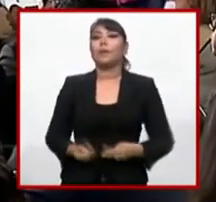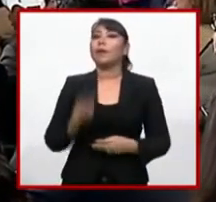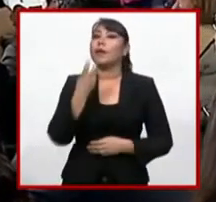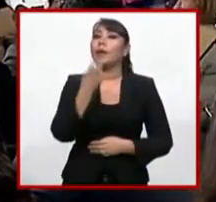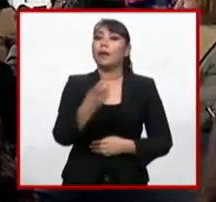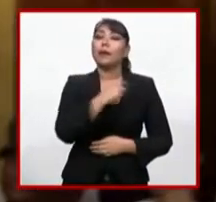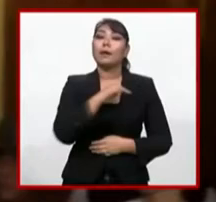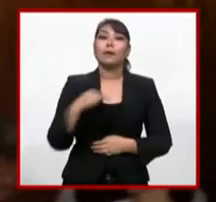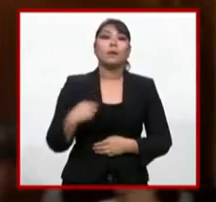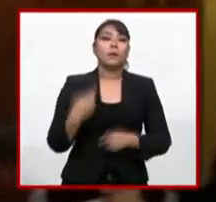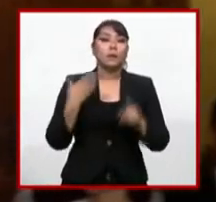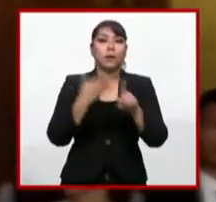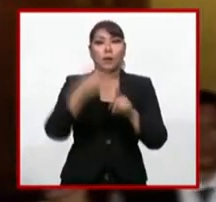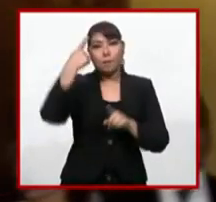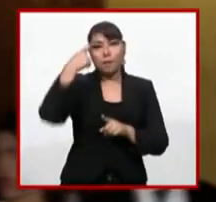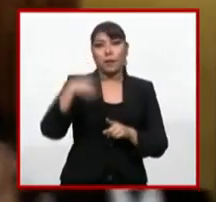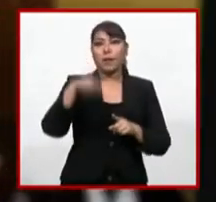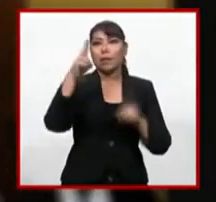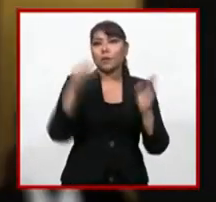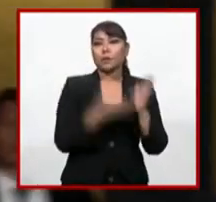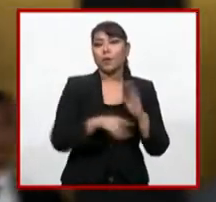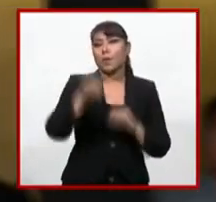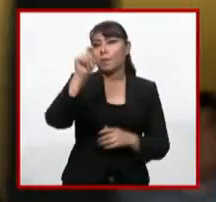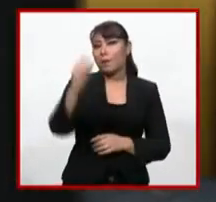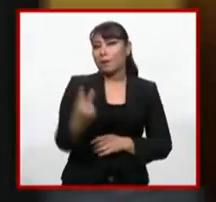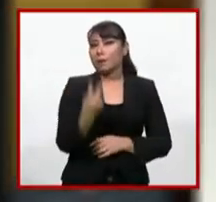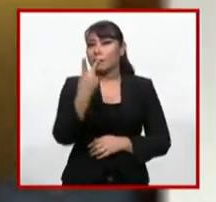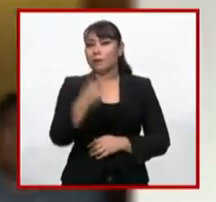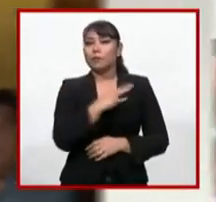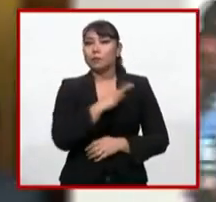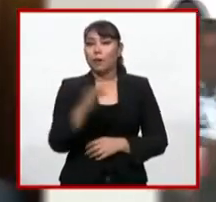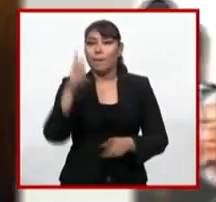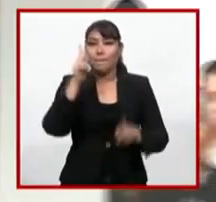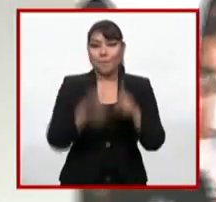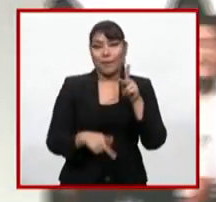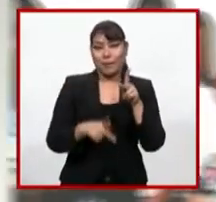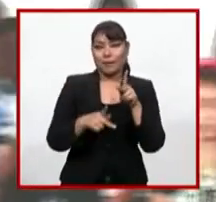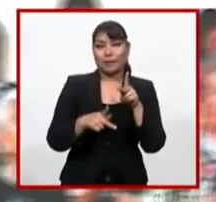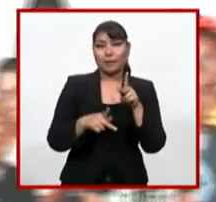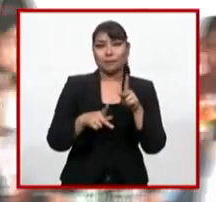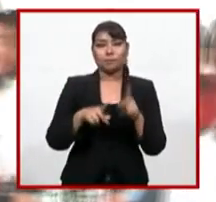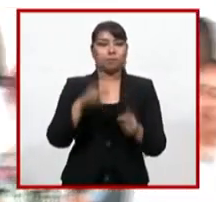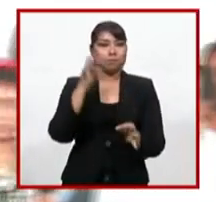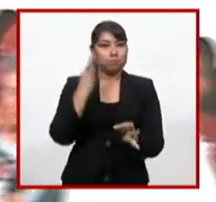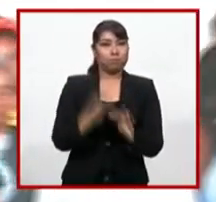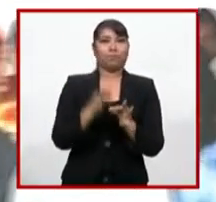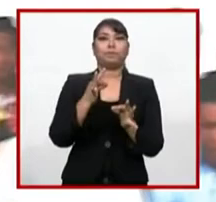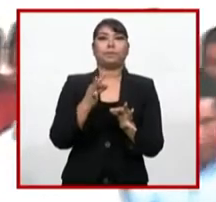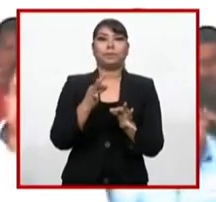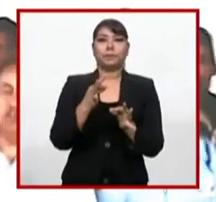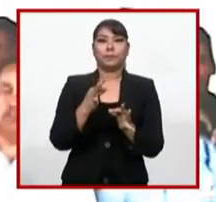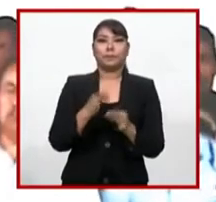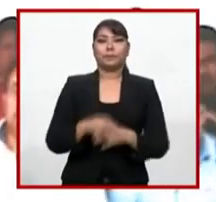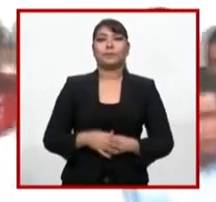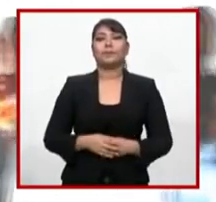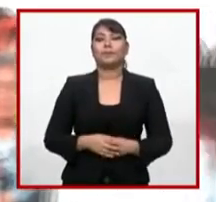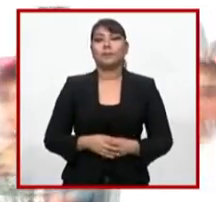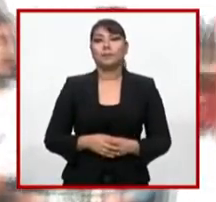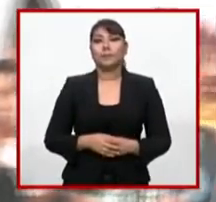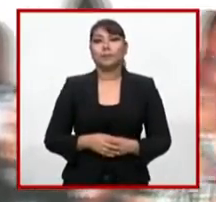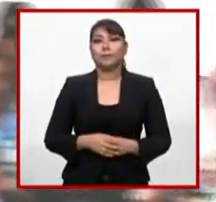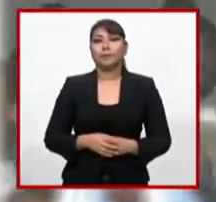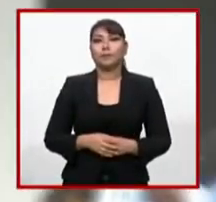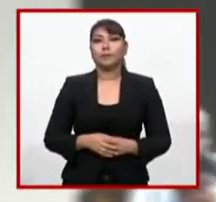proyectando que para el 22 esta primera etapa esté lista. Pero no solo eso, esto viene acompañado